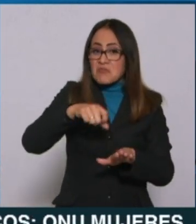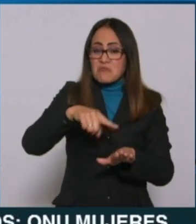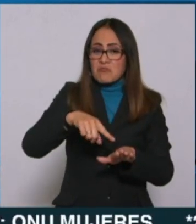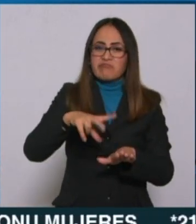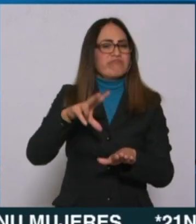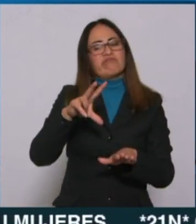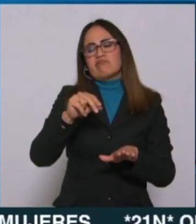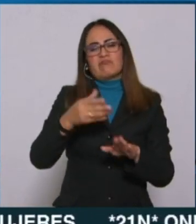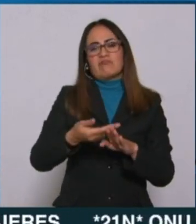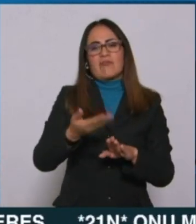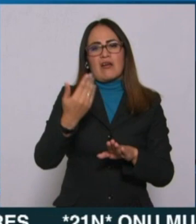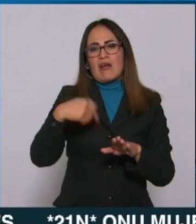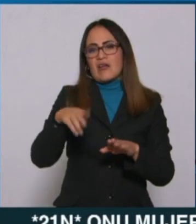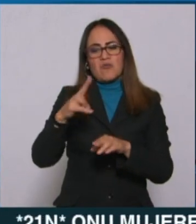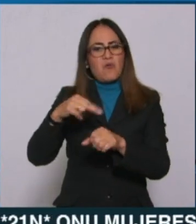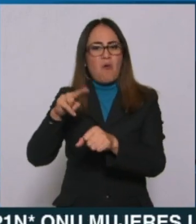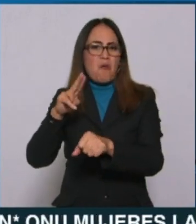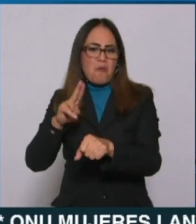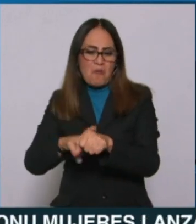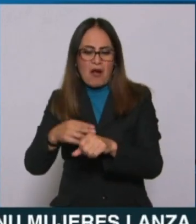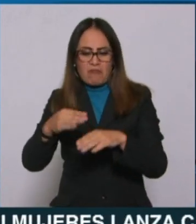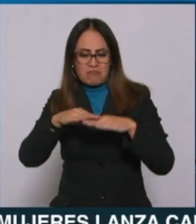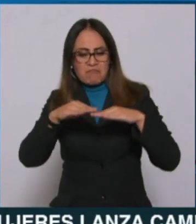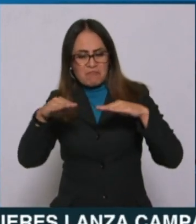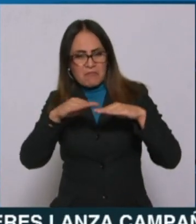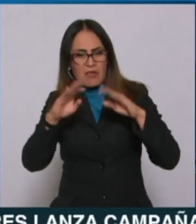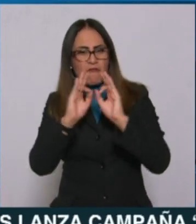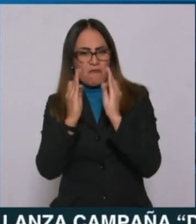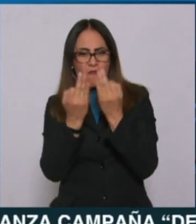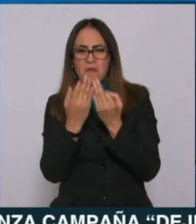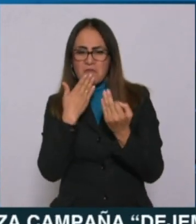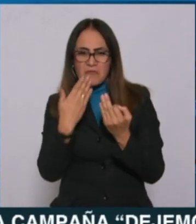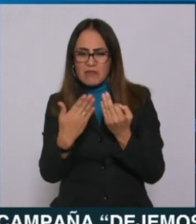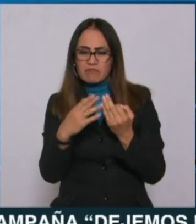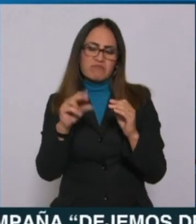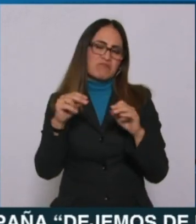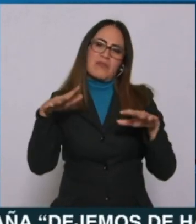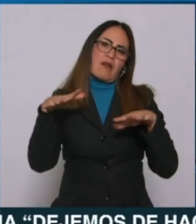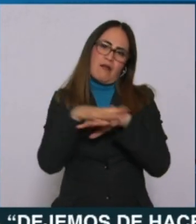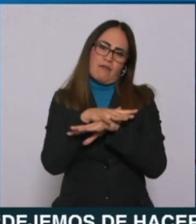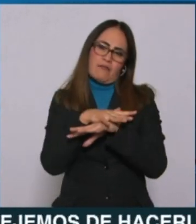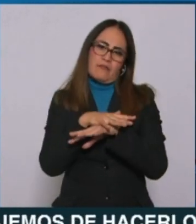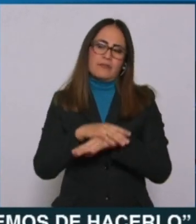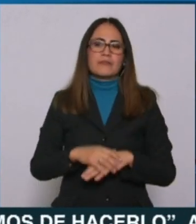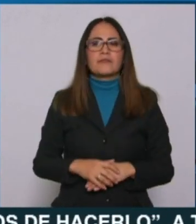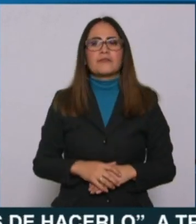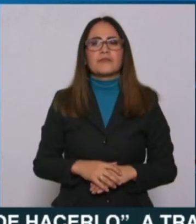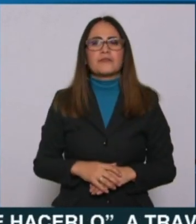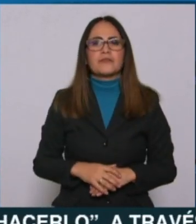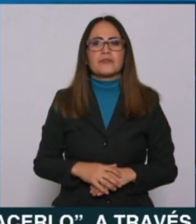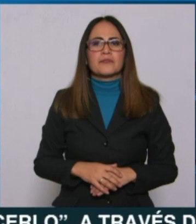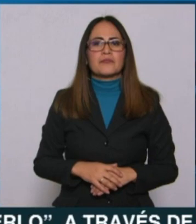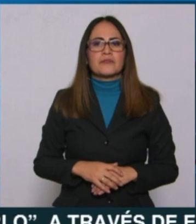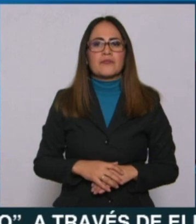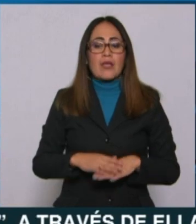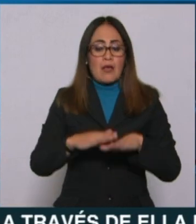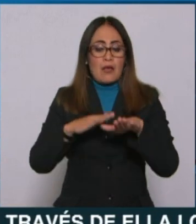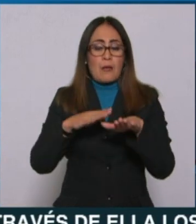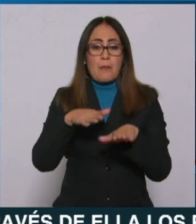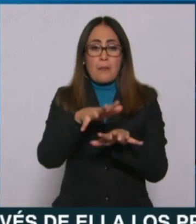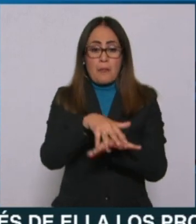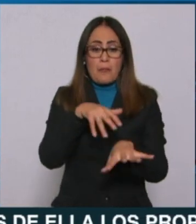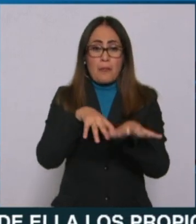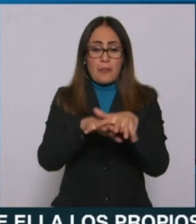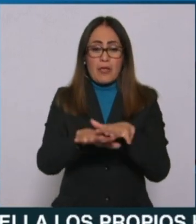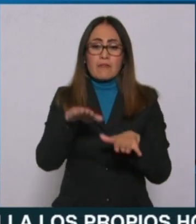diferentes a lo que es lo natural y lo anatómico, y entonces el poner la presión a